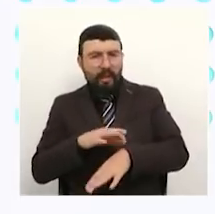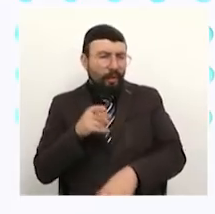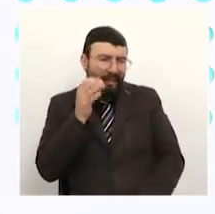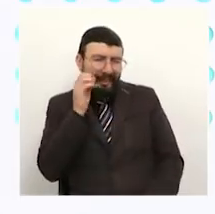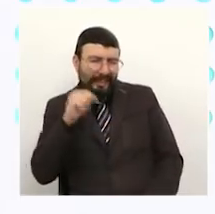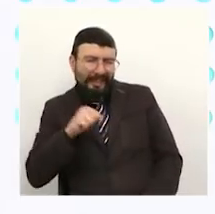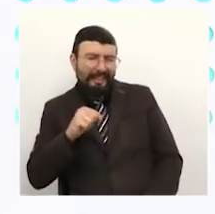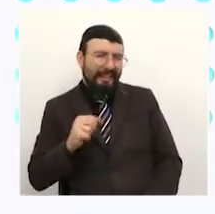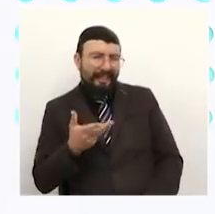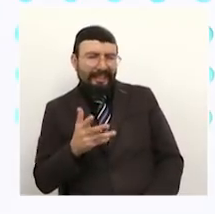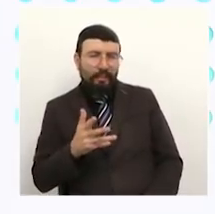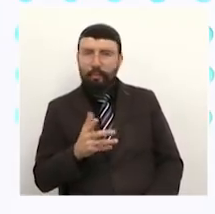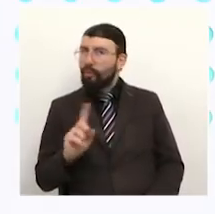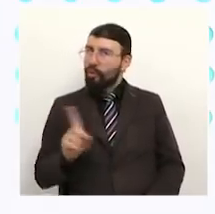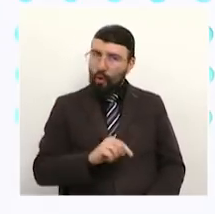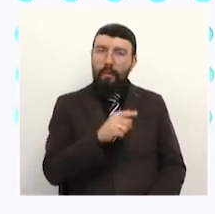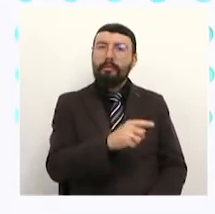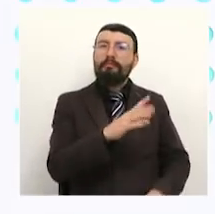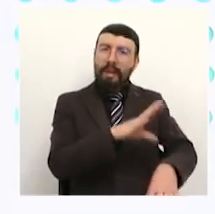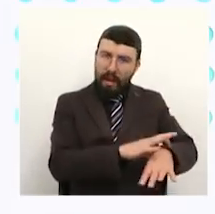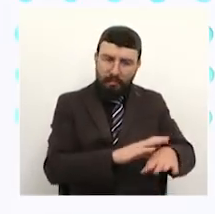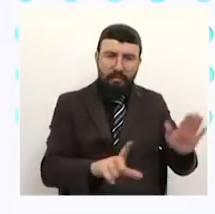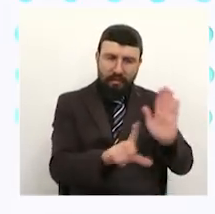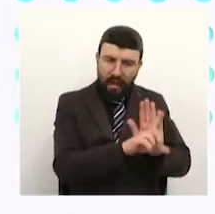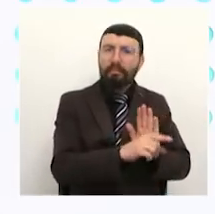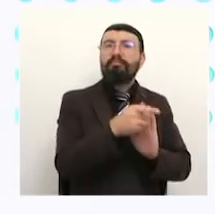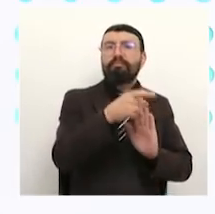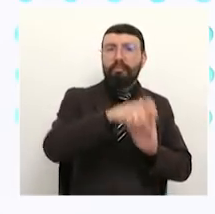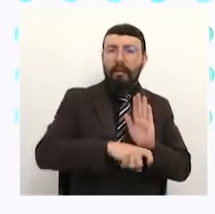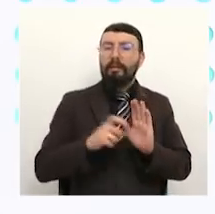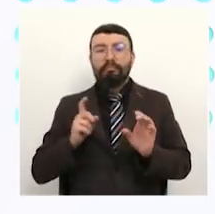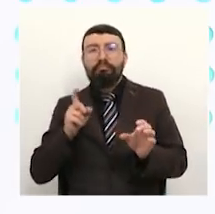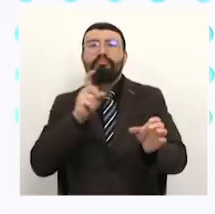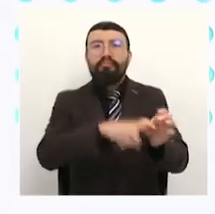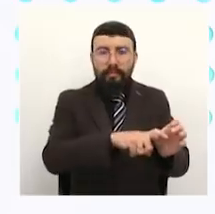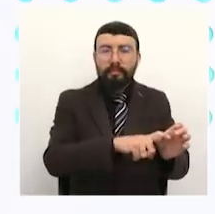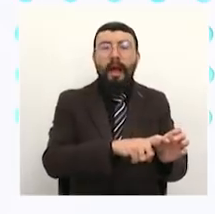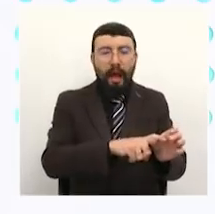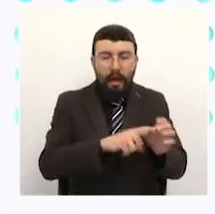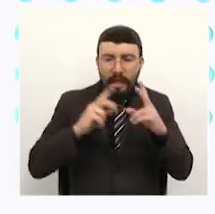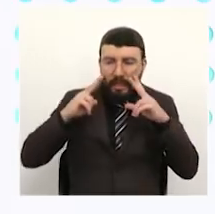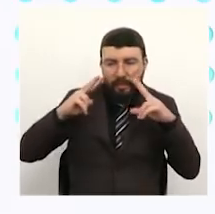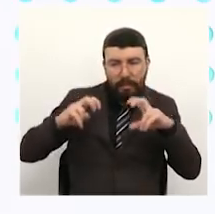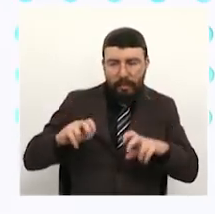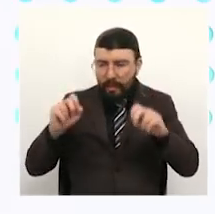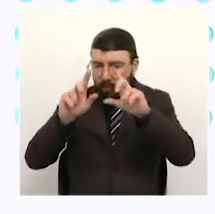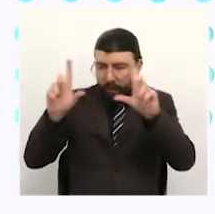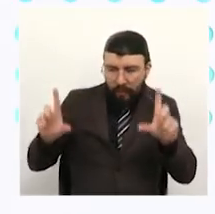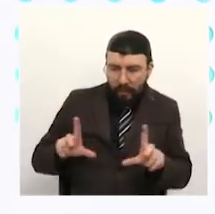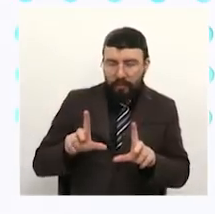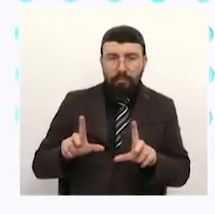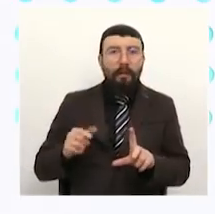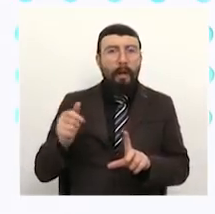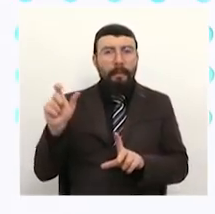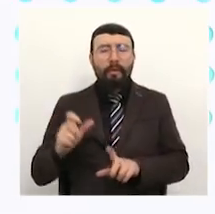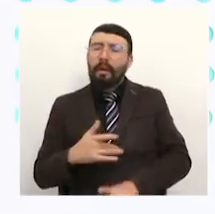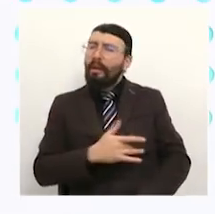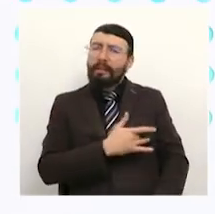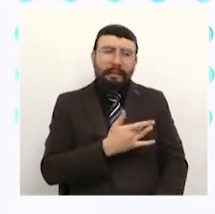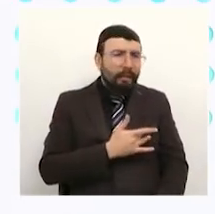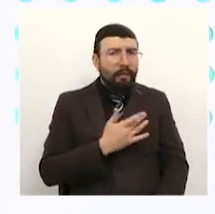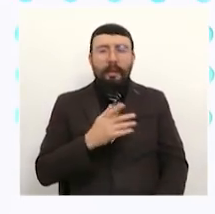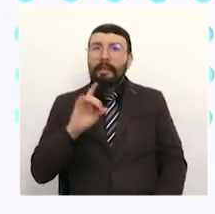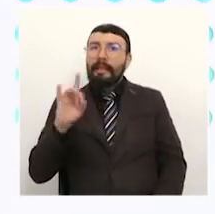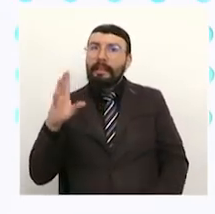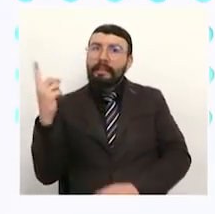sino que es una legislación para el plan nacional epidemiológico qué quiere decir eso que todos los pacientes sintomáticos respiratorios con